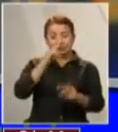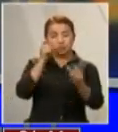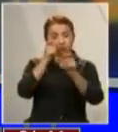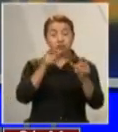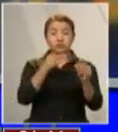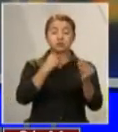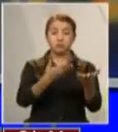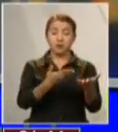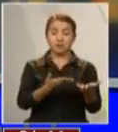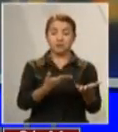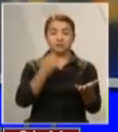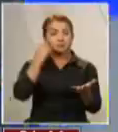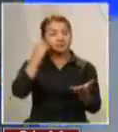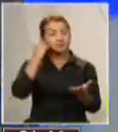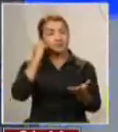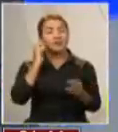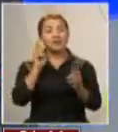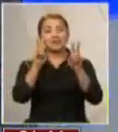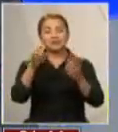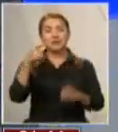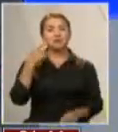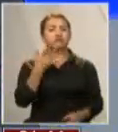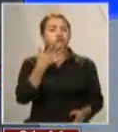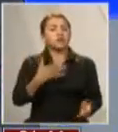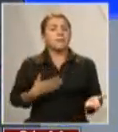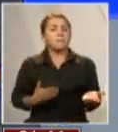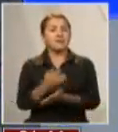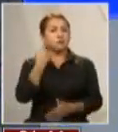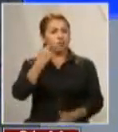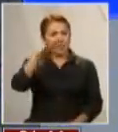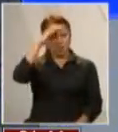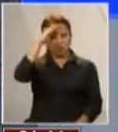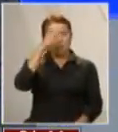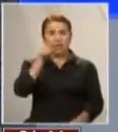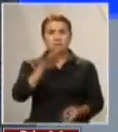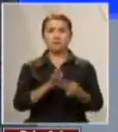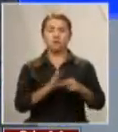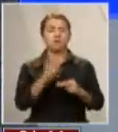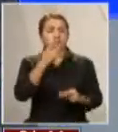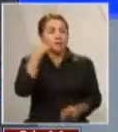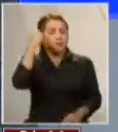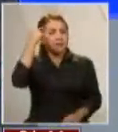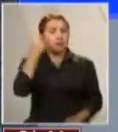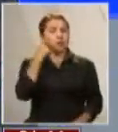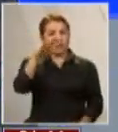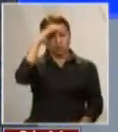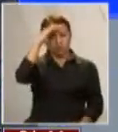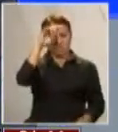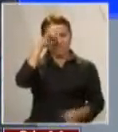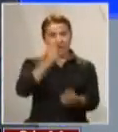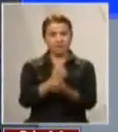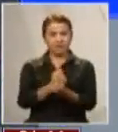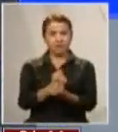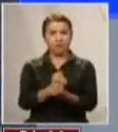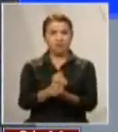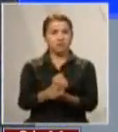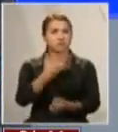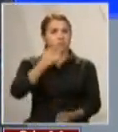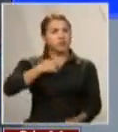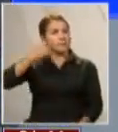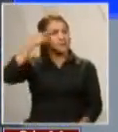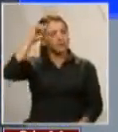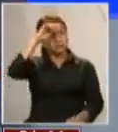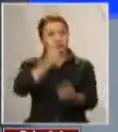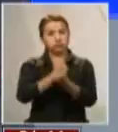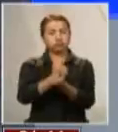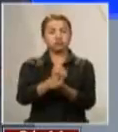ocurría. Yo no sé por qué partimos de la desconfianza. Es que, ¿por qué partimos? Es que eso es un problema ya en Chile. ¿Por qué partimos de la desconfianza en Carabineros? ¿Por qué partimos que el Carabinero va a